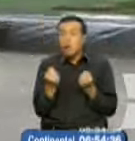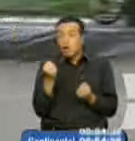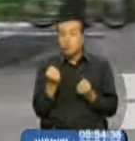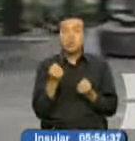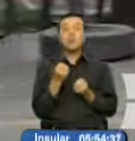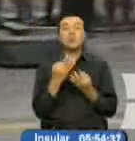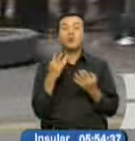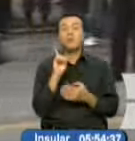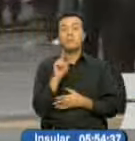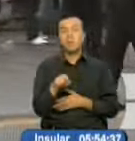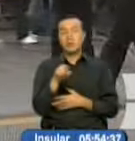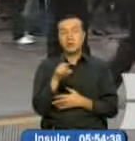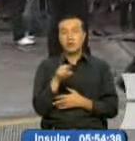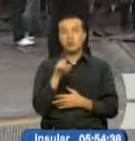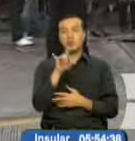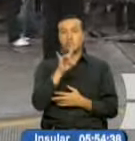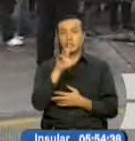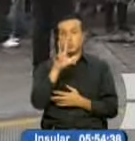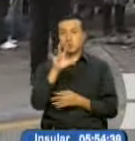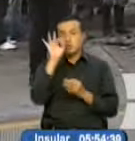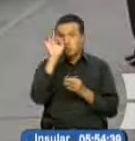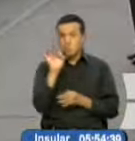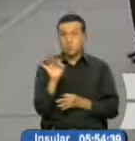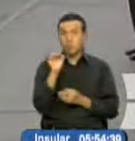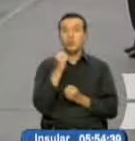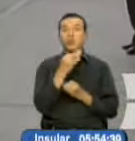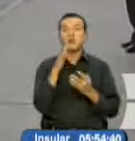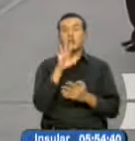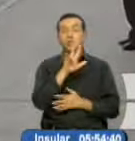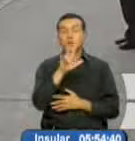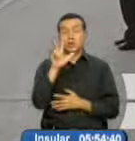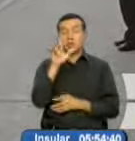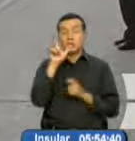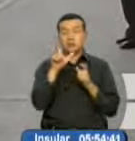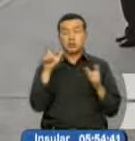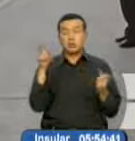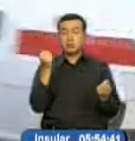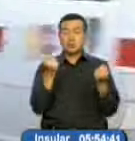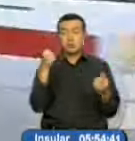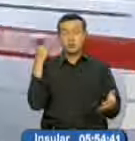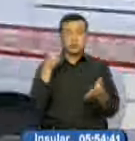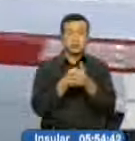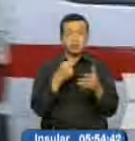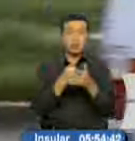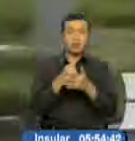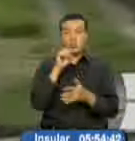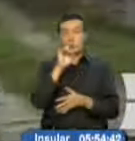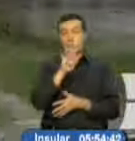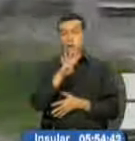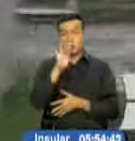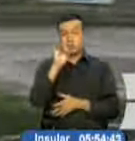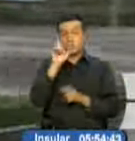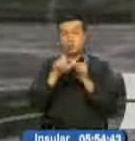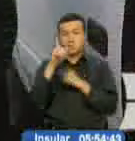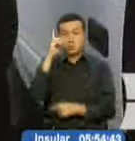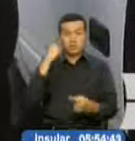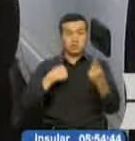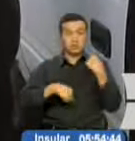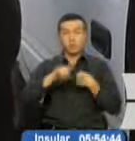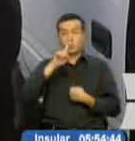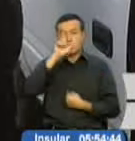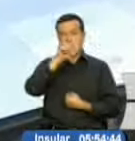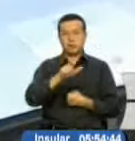vehículos. Lamentablemente, durante el feriado se registraron 33 accidentes de tránsito con el saldo de 48 personas heridas y un